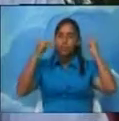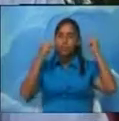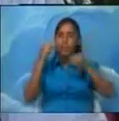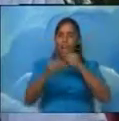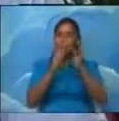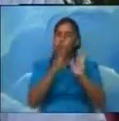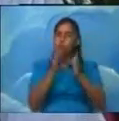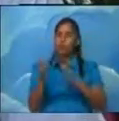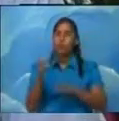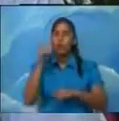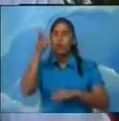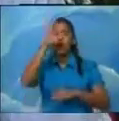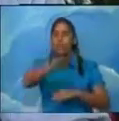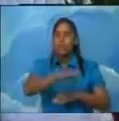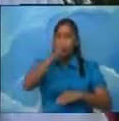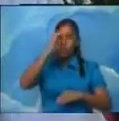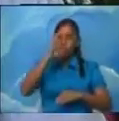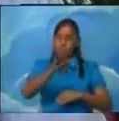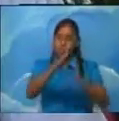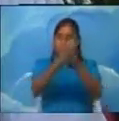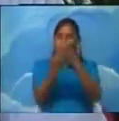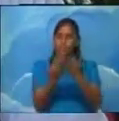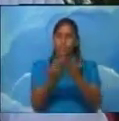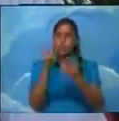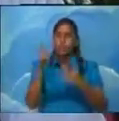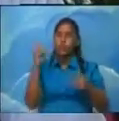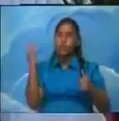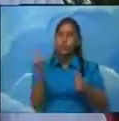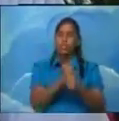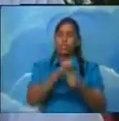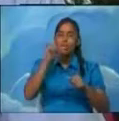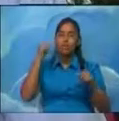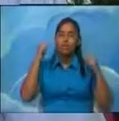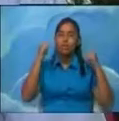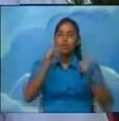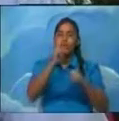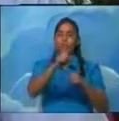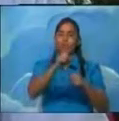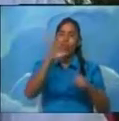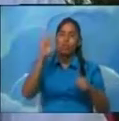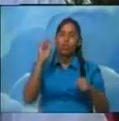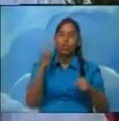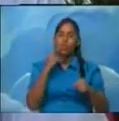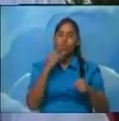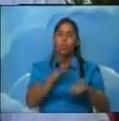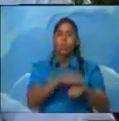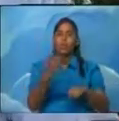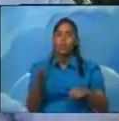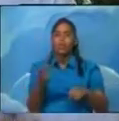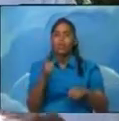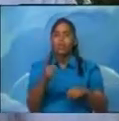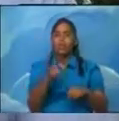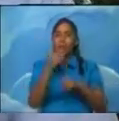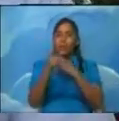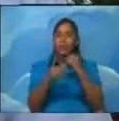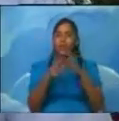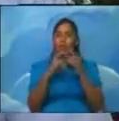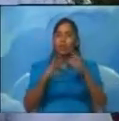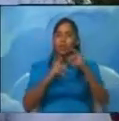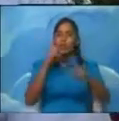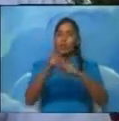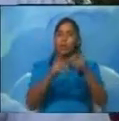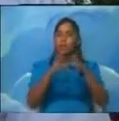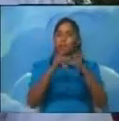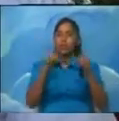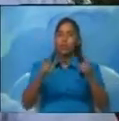conforme a todo lo que en él está escrito. Eso usted lo consigue en el libro de Josué 1:8. ¿Sabe por qué? Porque hará prosperar